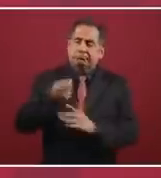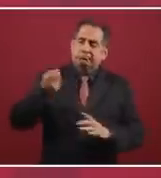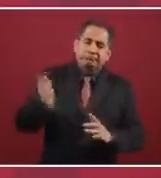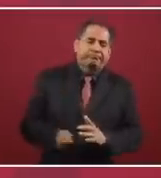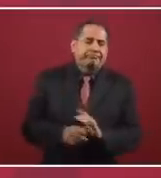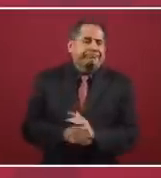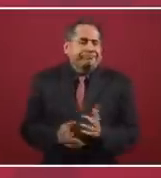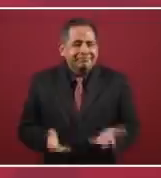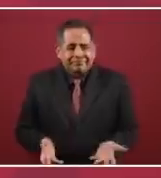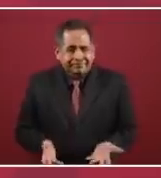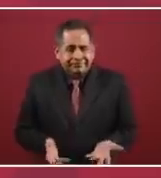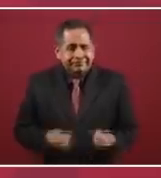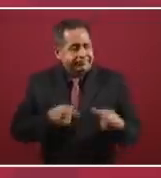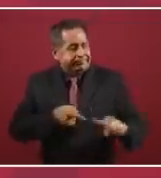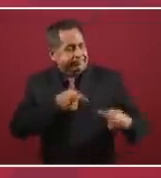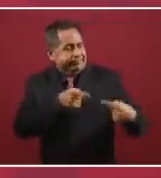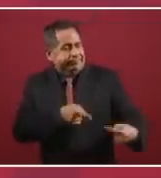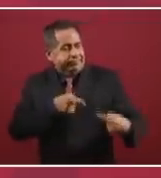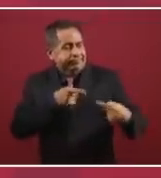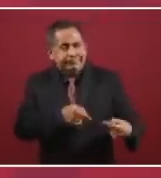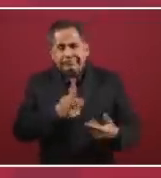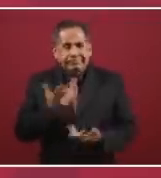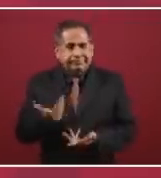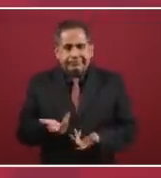generar una